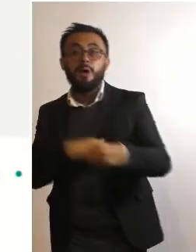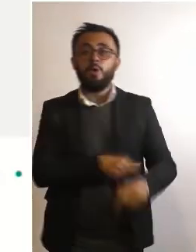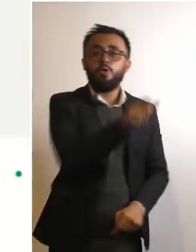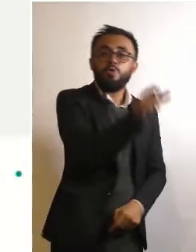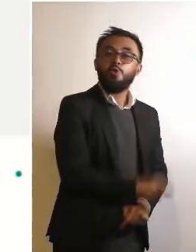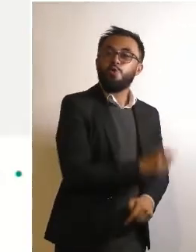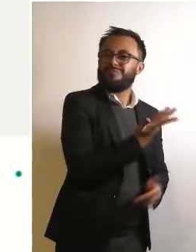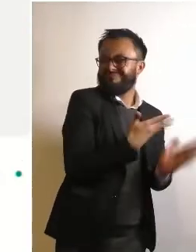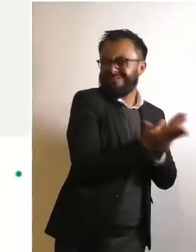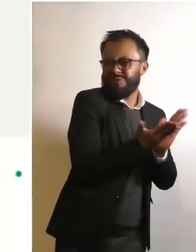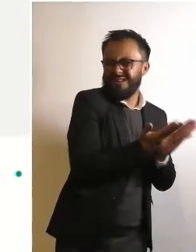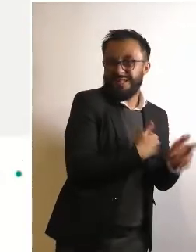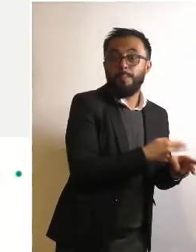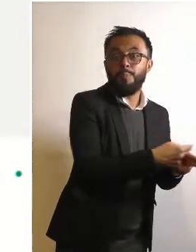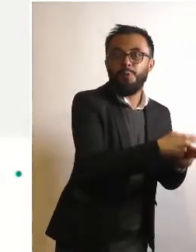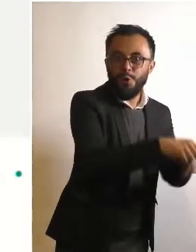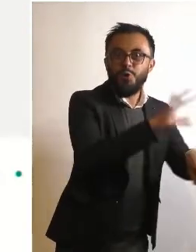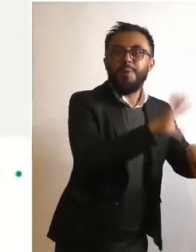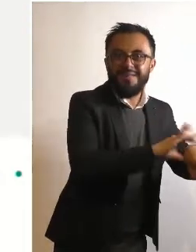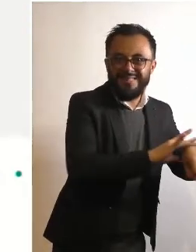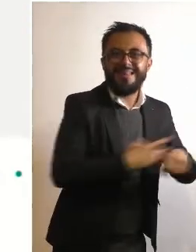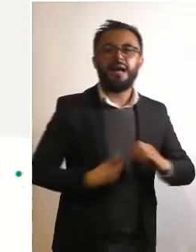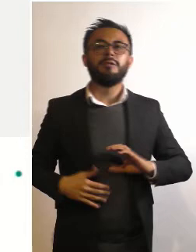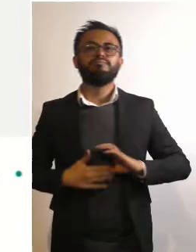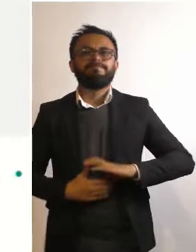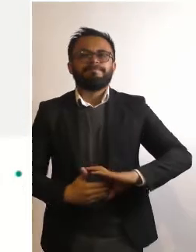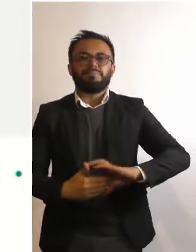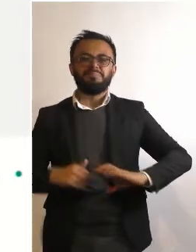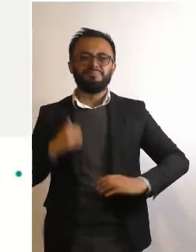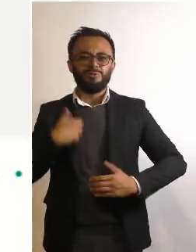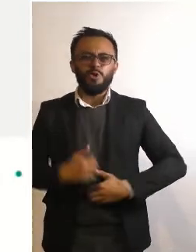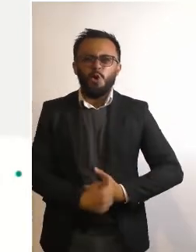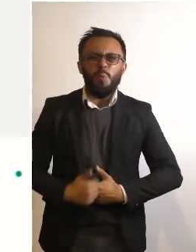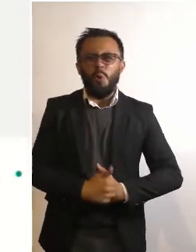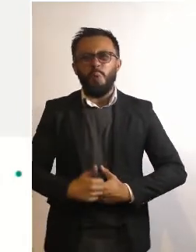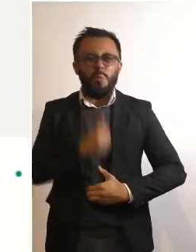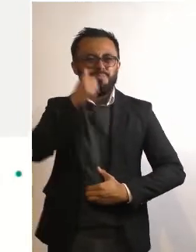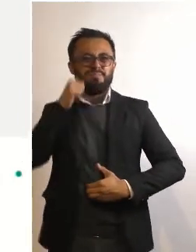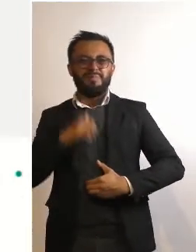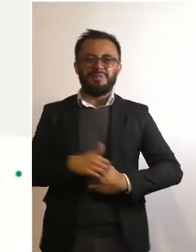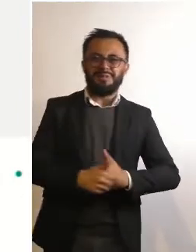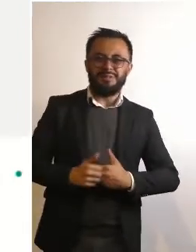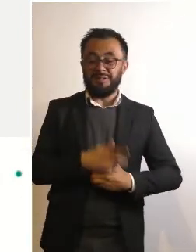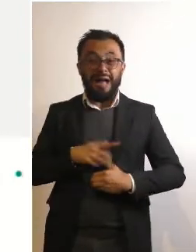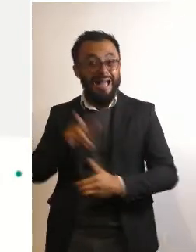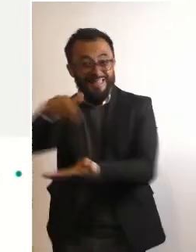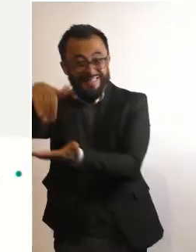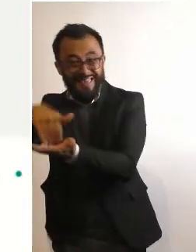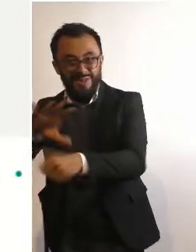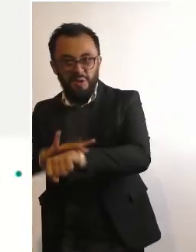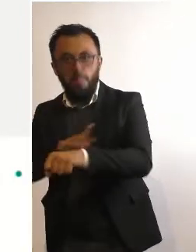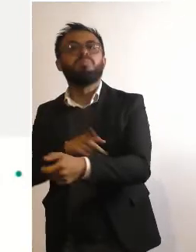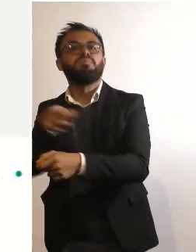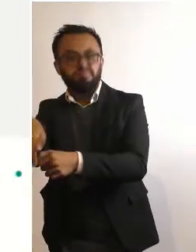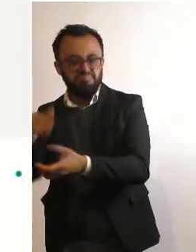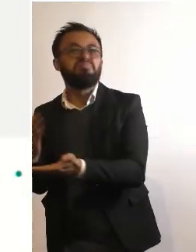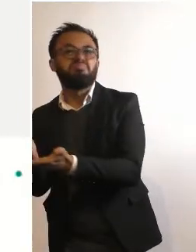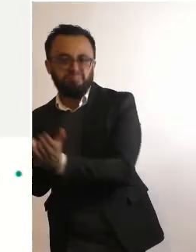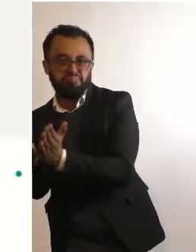Cobos Medical Center. Y uno pasa por la clínica y no ve a nadie en los pasillos. Está la